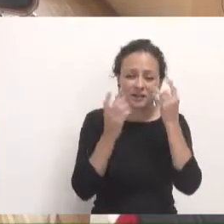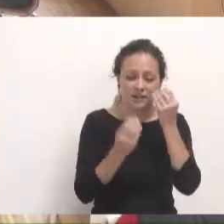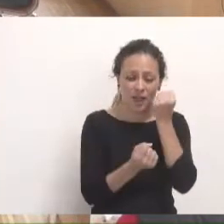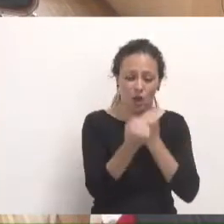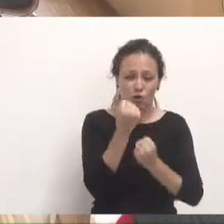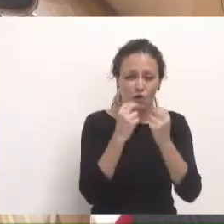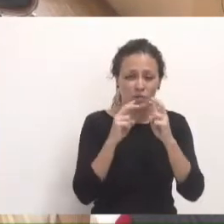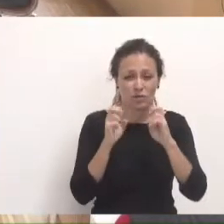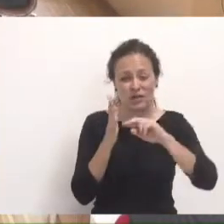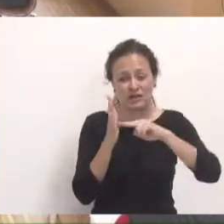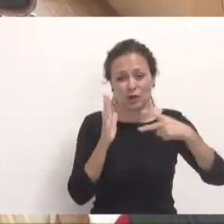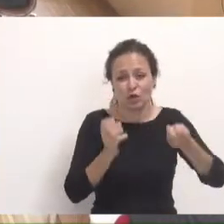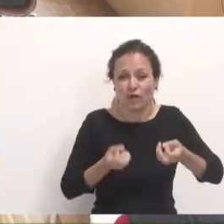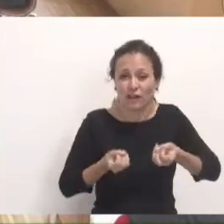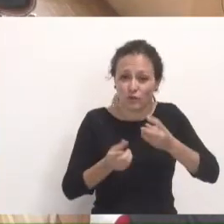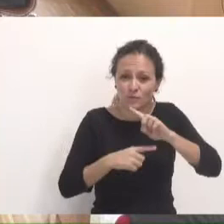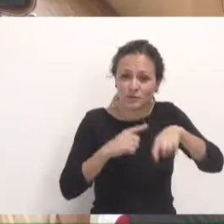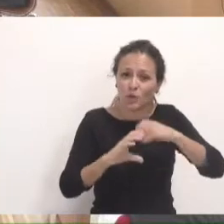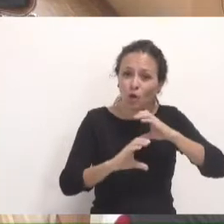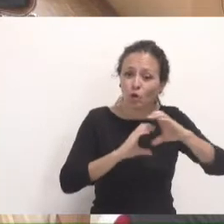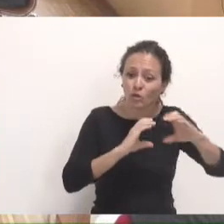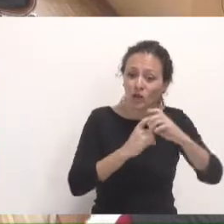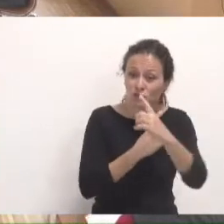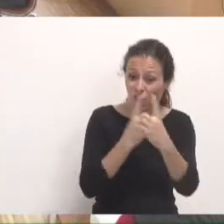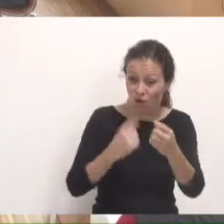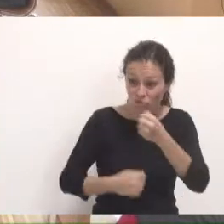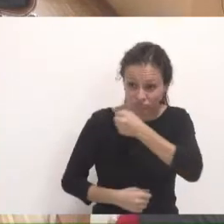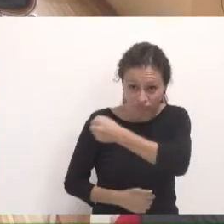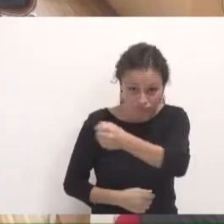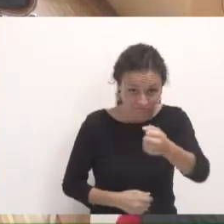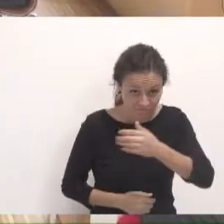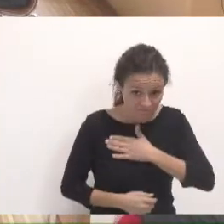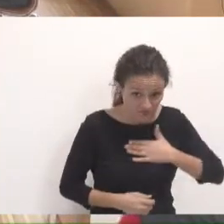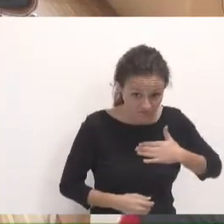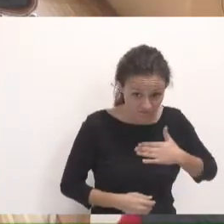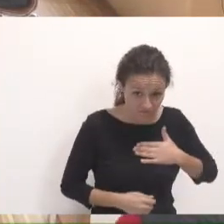uso de las tecnologías de la información y la comunicación. ¿Alguna intervención por parte de los grupos?